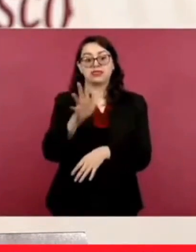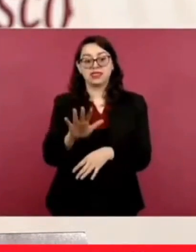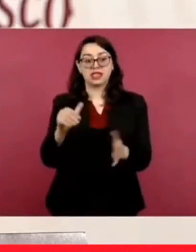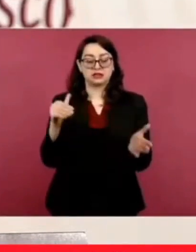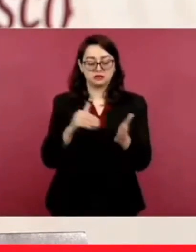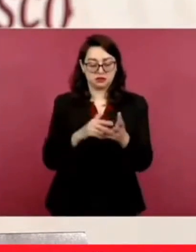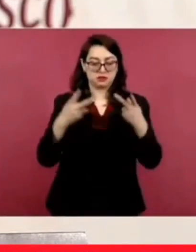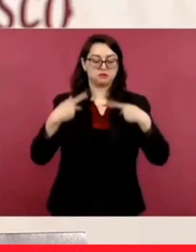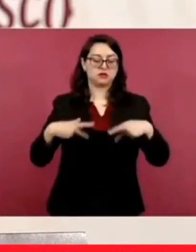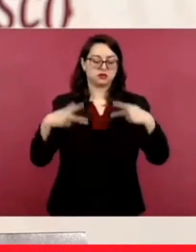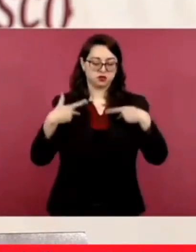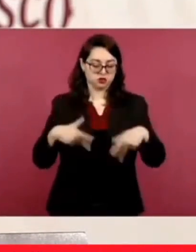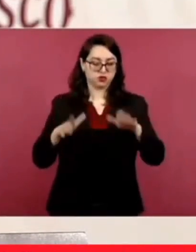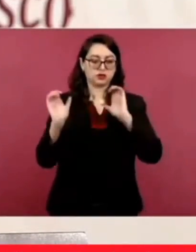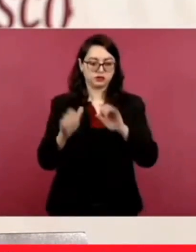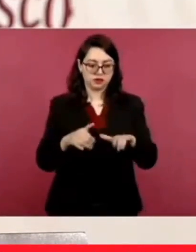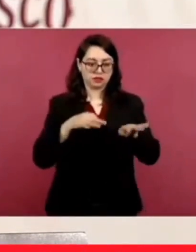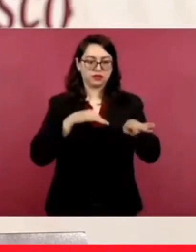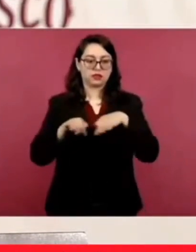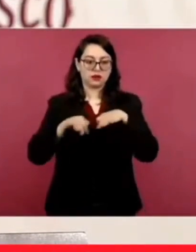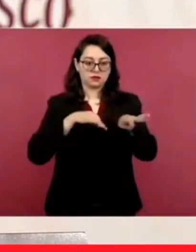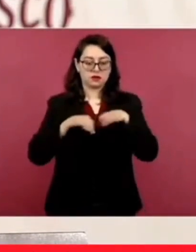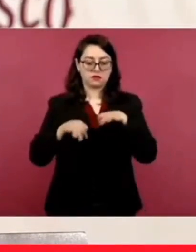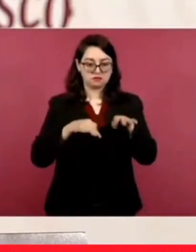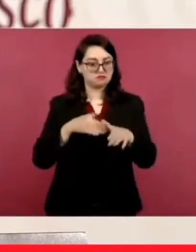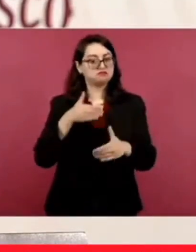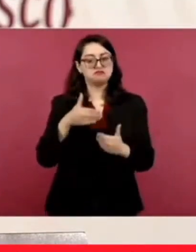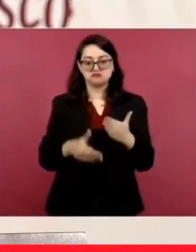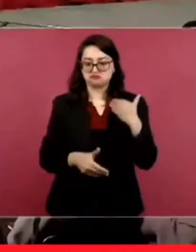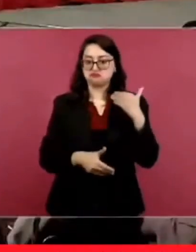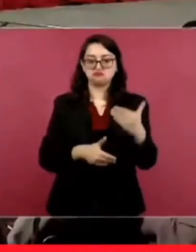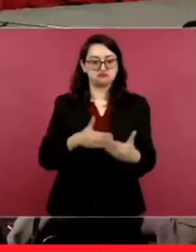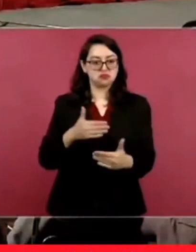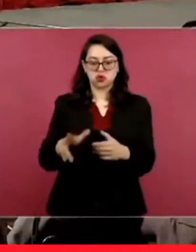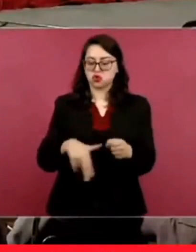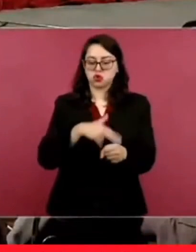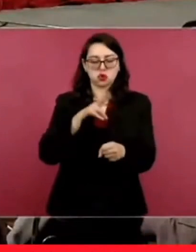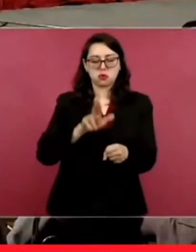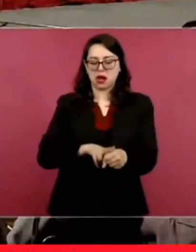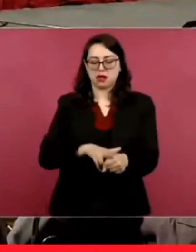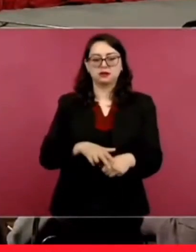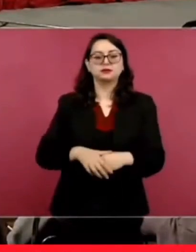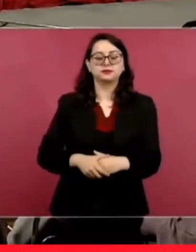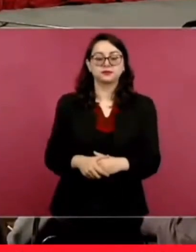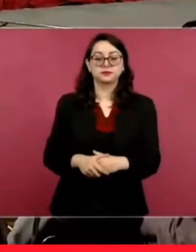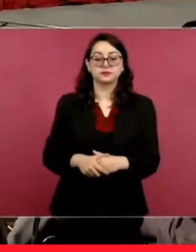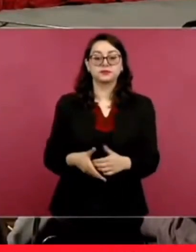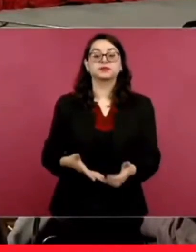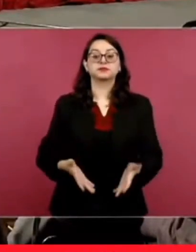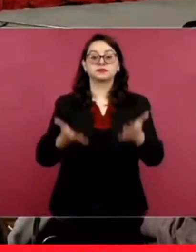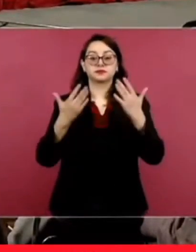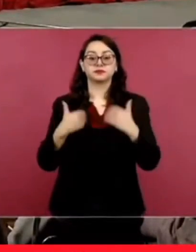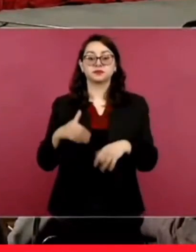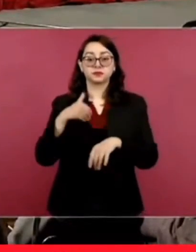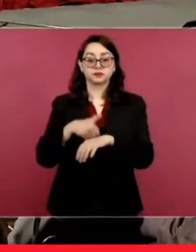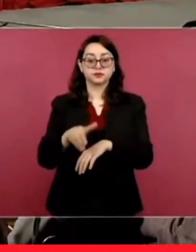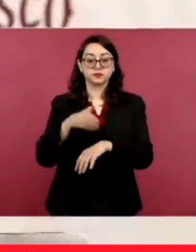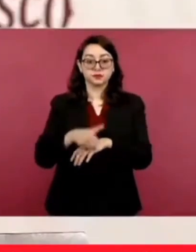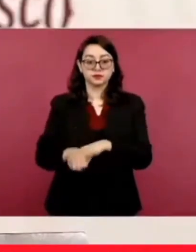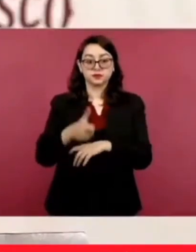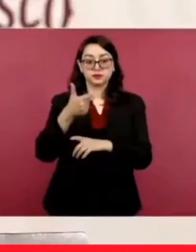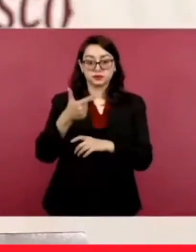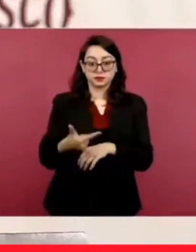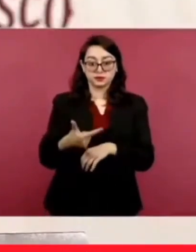10,300 personas trabajando en este frente, el cual también está avanzando sin contratiempo alguno. Y después entramos al tramo 7, que